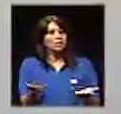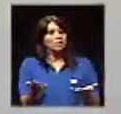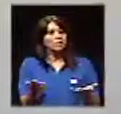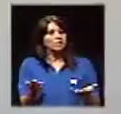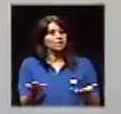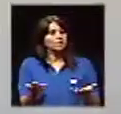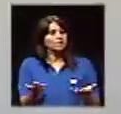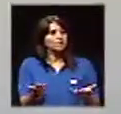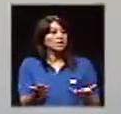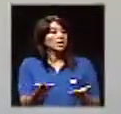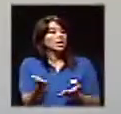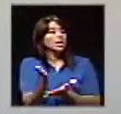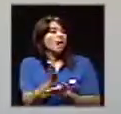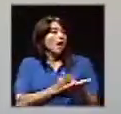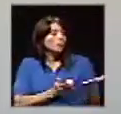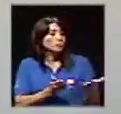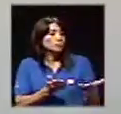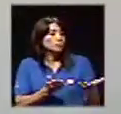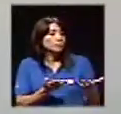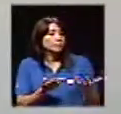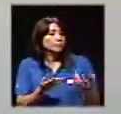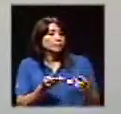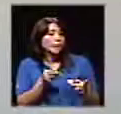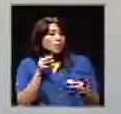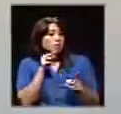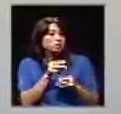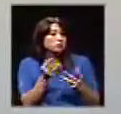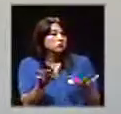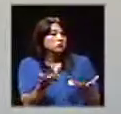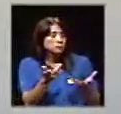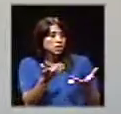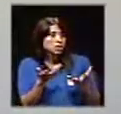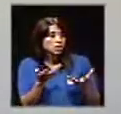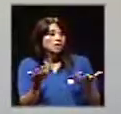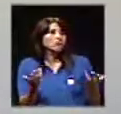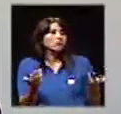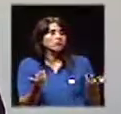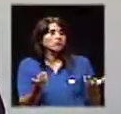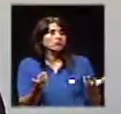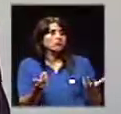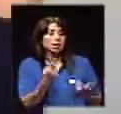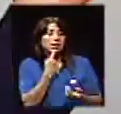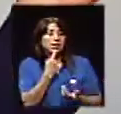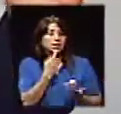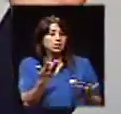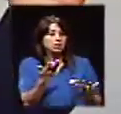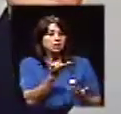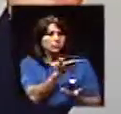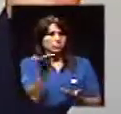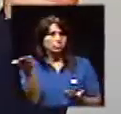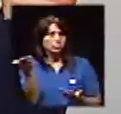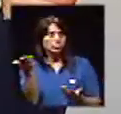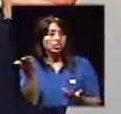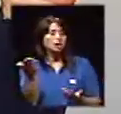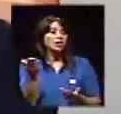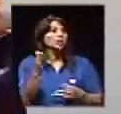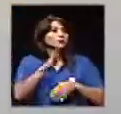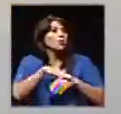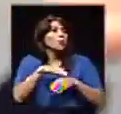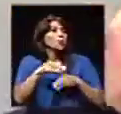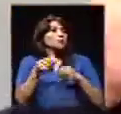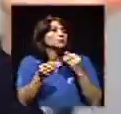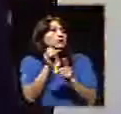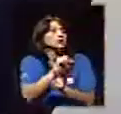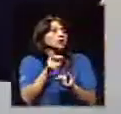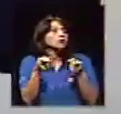Nos queda como un minuto, no sé si quiera darle a las amigas, amigos, frente a lo que viene en febrero y lo